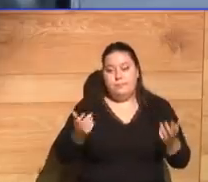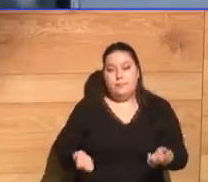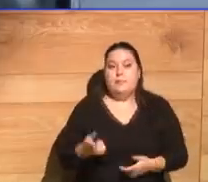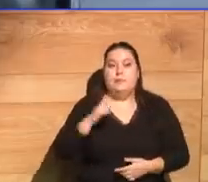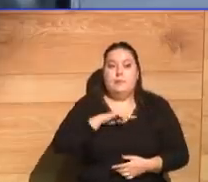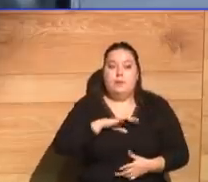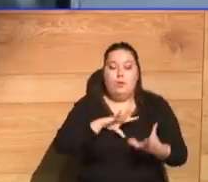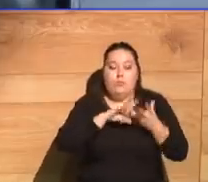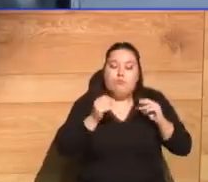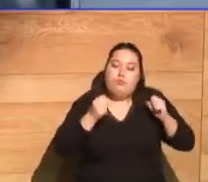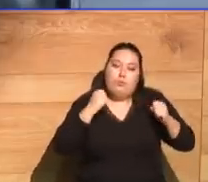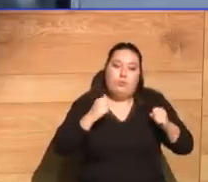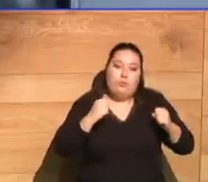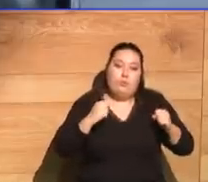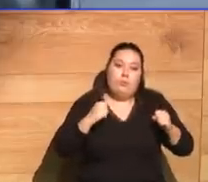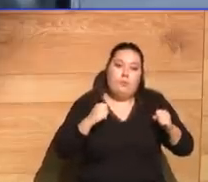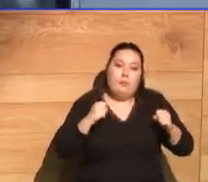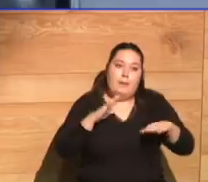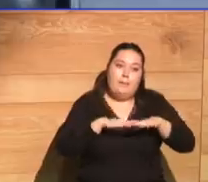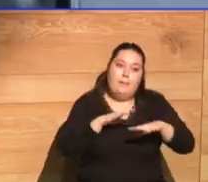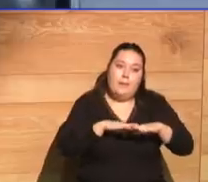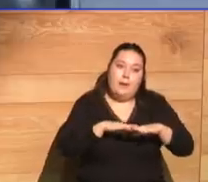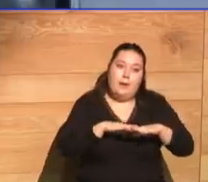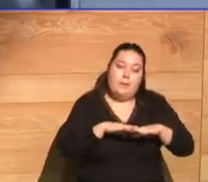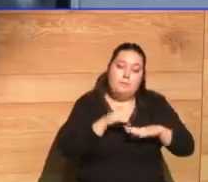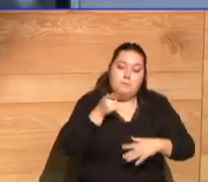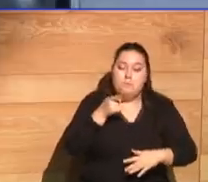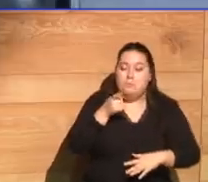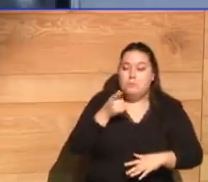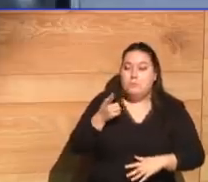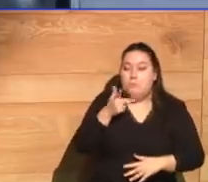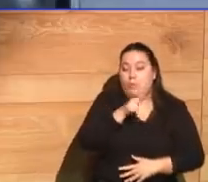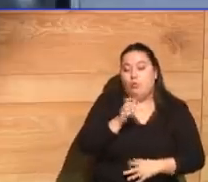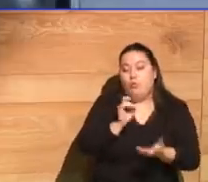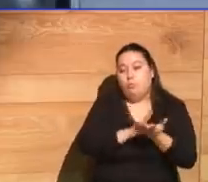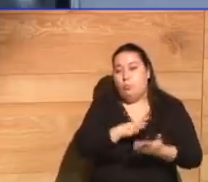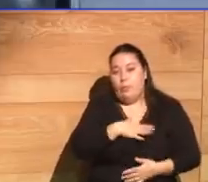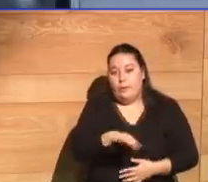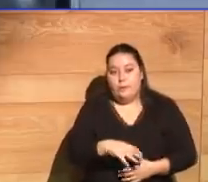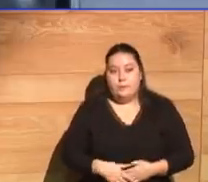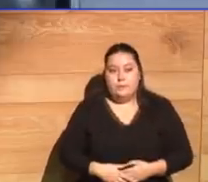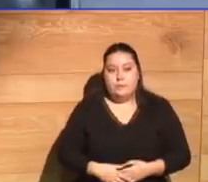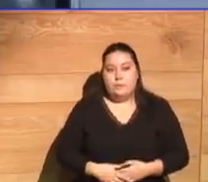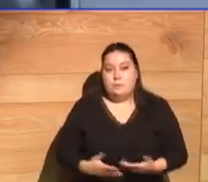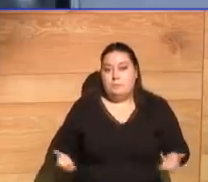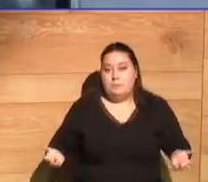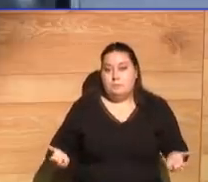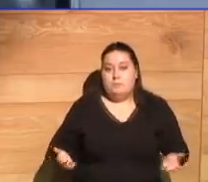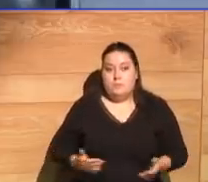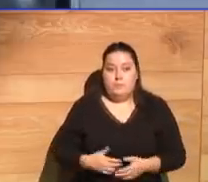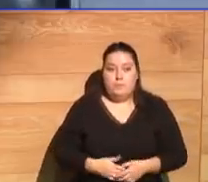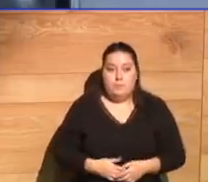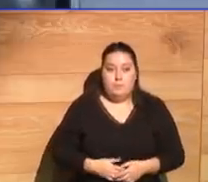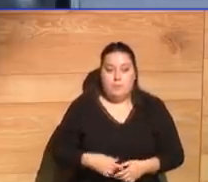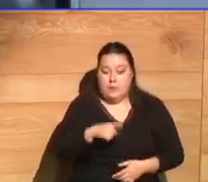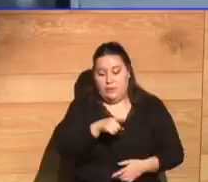sentía con el músculo suficiente como para echar al productor y decir o él o yo. Spangler, no los Salkin. Es decir,